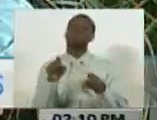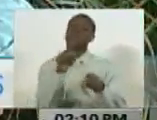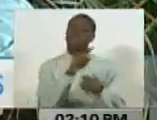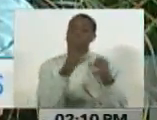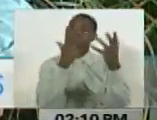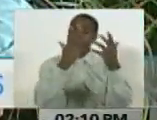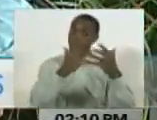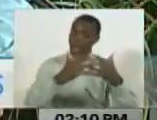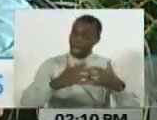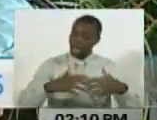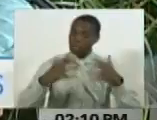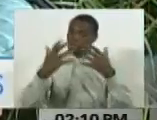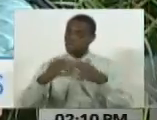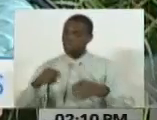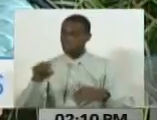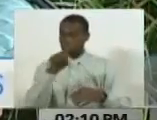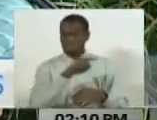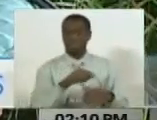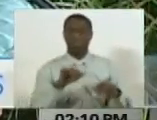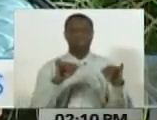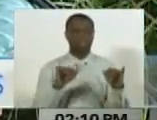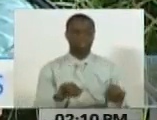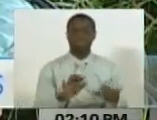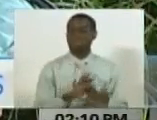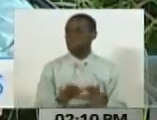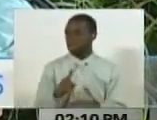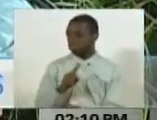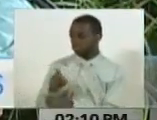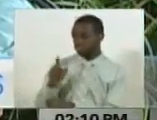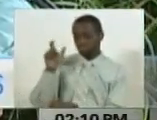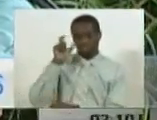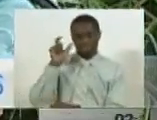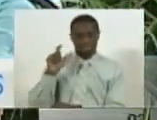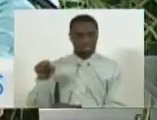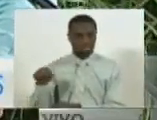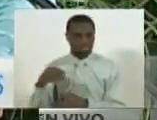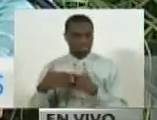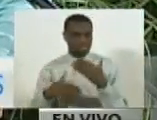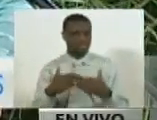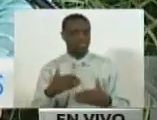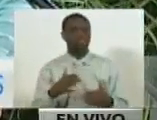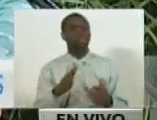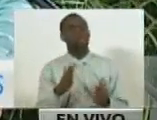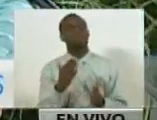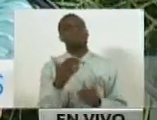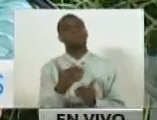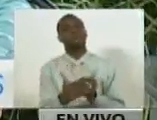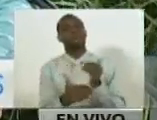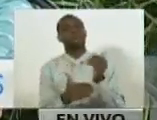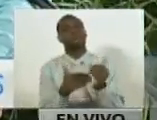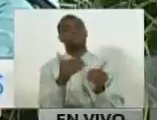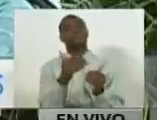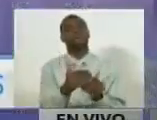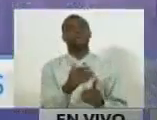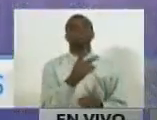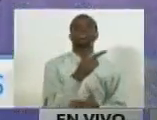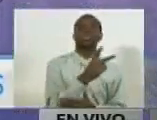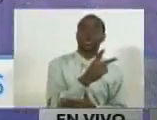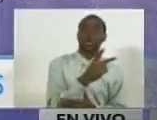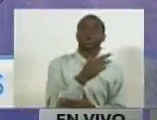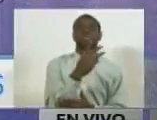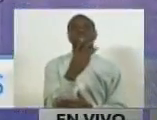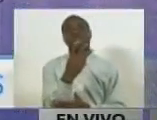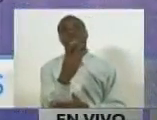compañero Elías Agua, bueno, ya tiene todas las orientaciones, eso va a ser progresivo, arranca 2, 3, 4 y 5, pero todo el